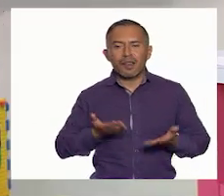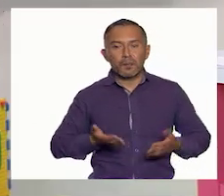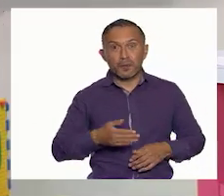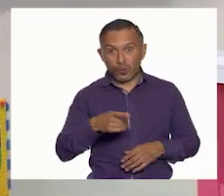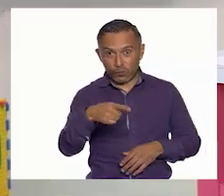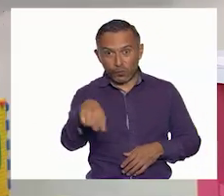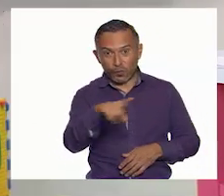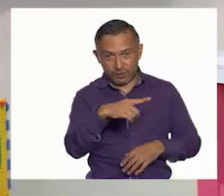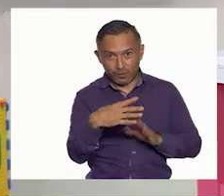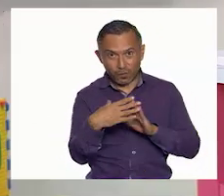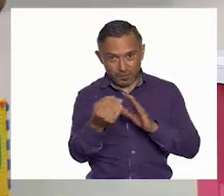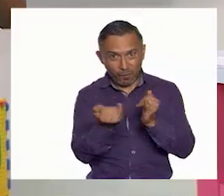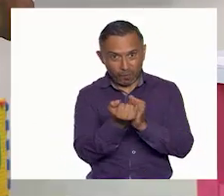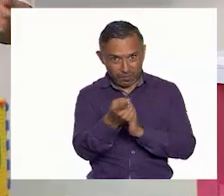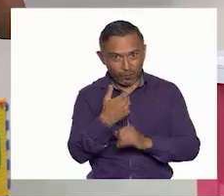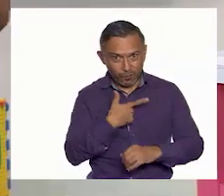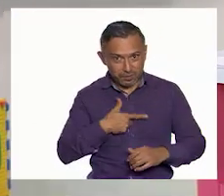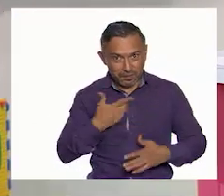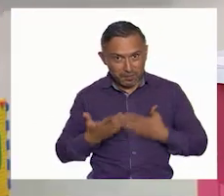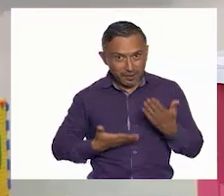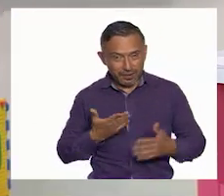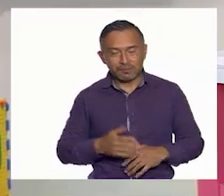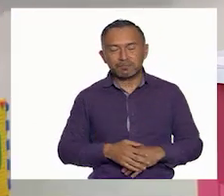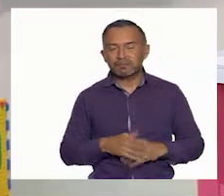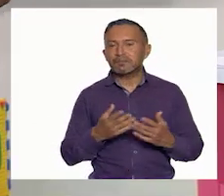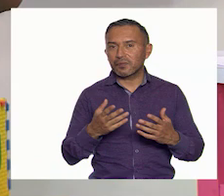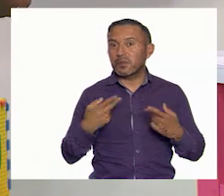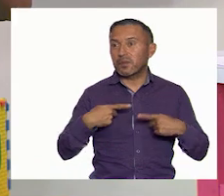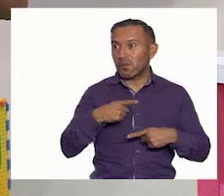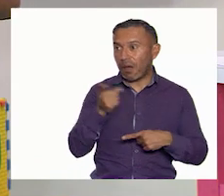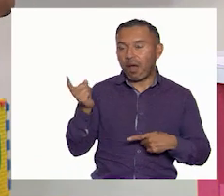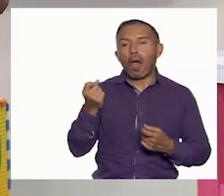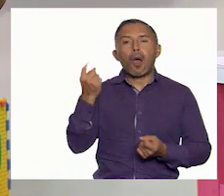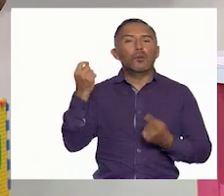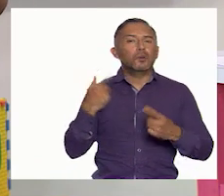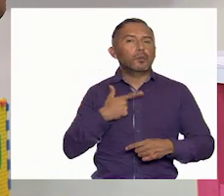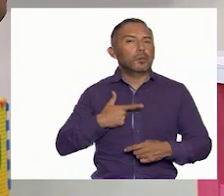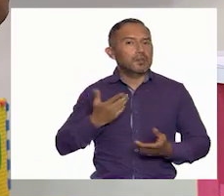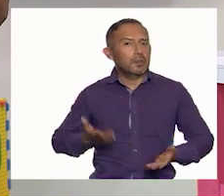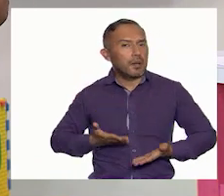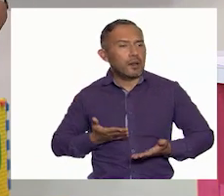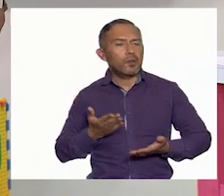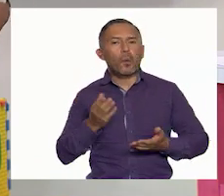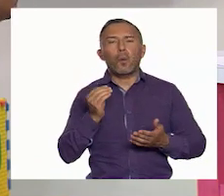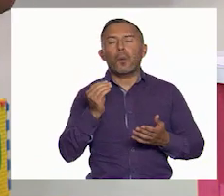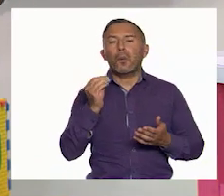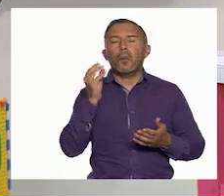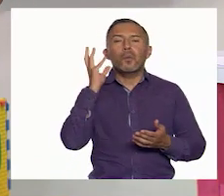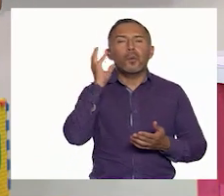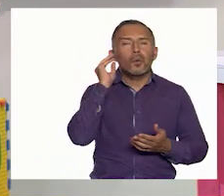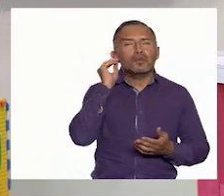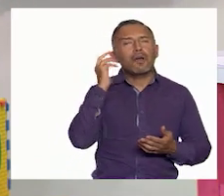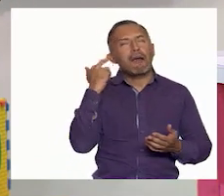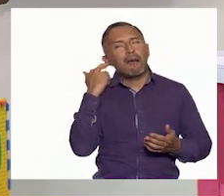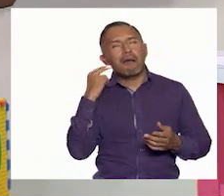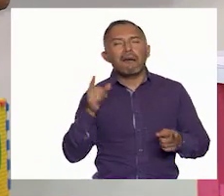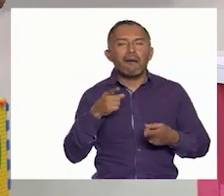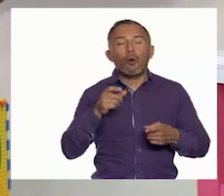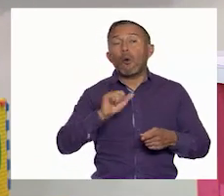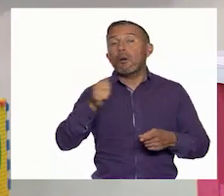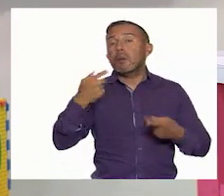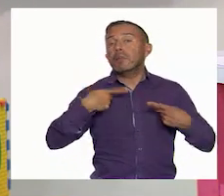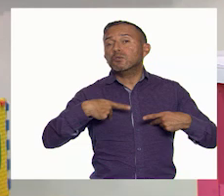bailar? Bueno, pues así como hay personas que les gusta bailar o escuchar música, hay otras personas que les gusta ir a la naturaleza